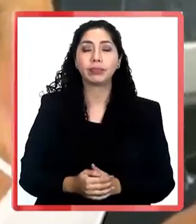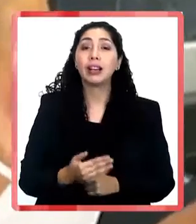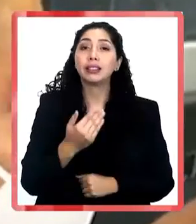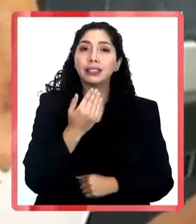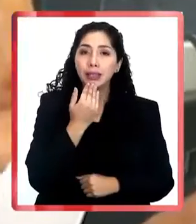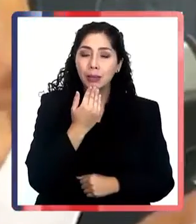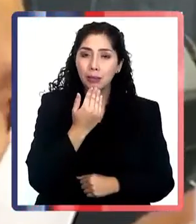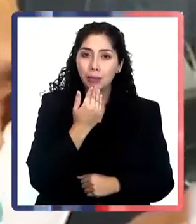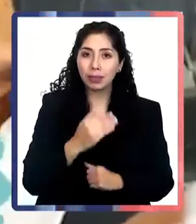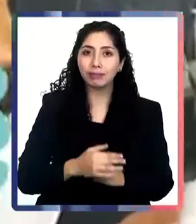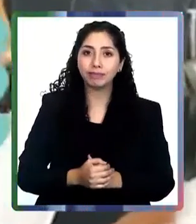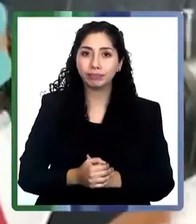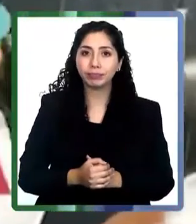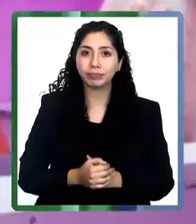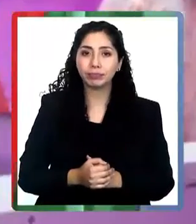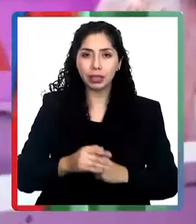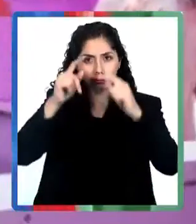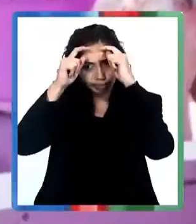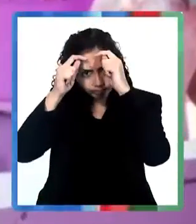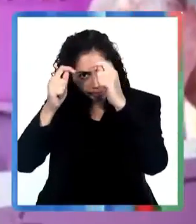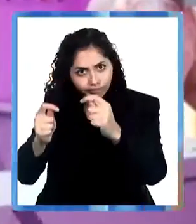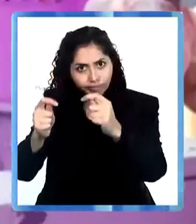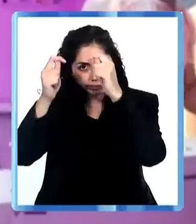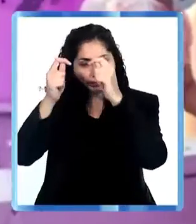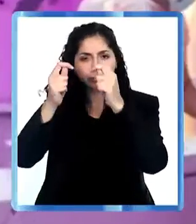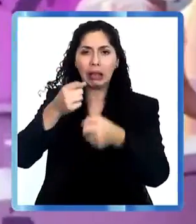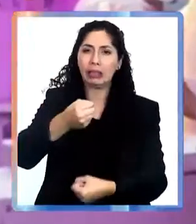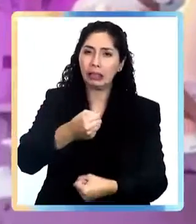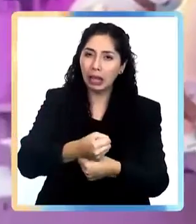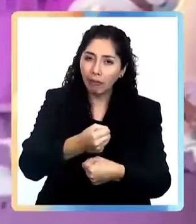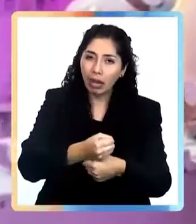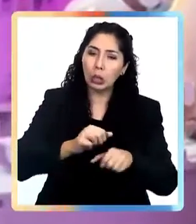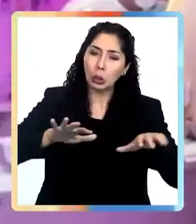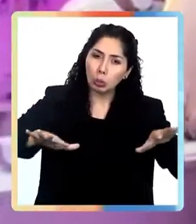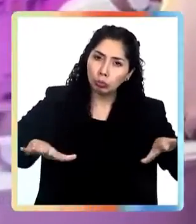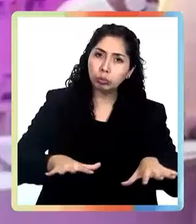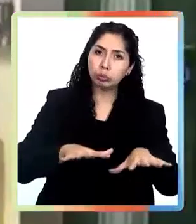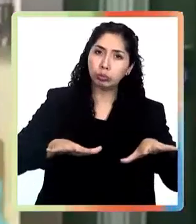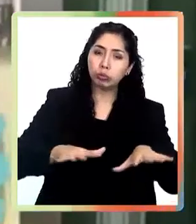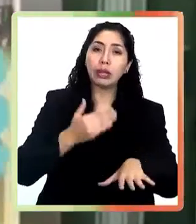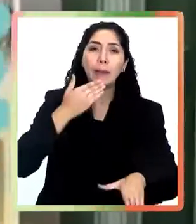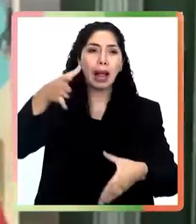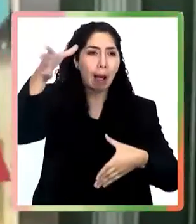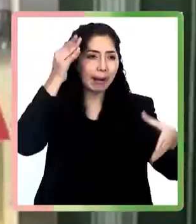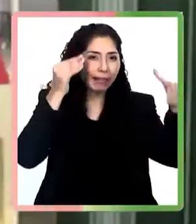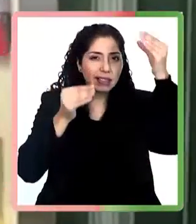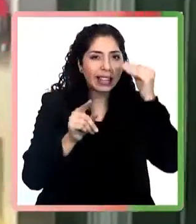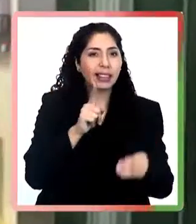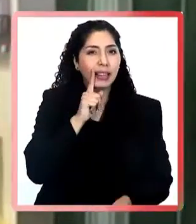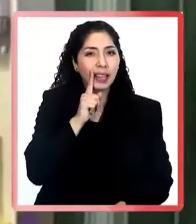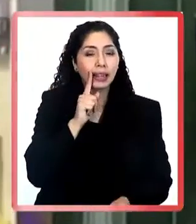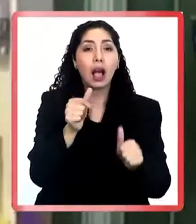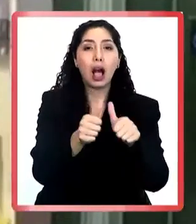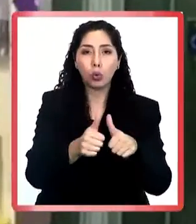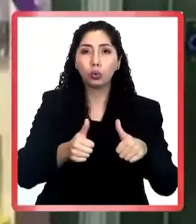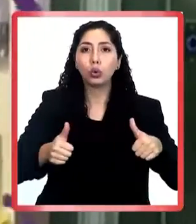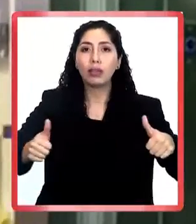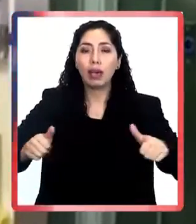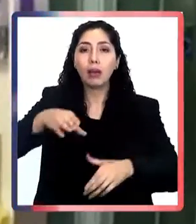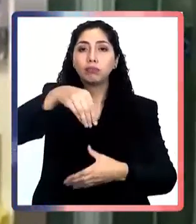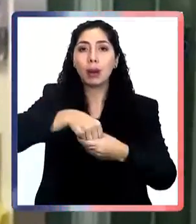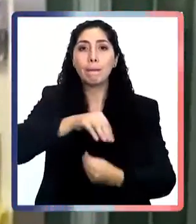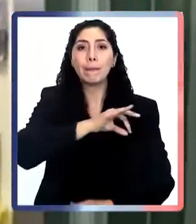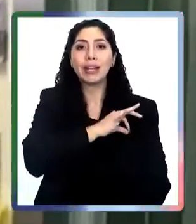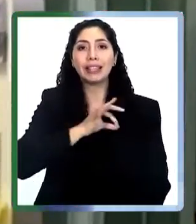también la labor dedicación y los aprendizajes de las autoridades del ministerio